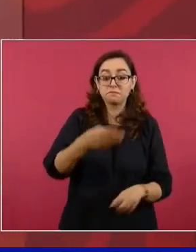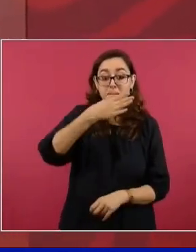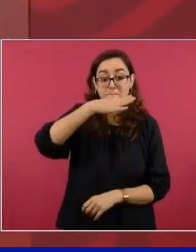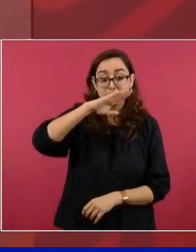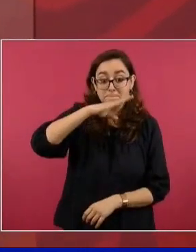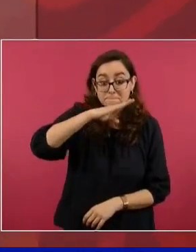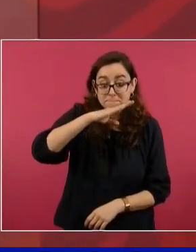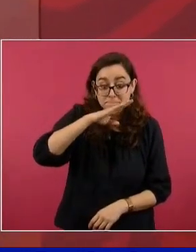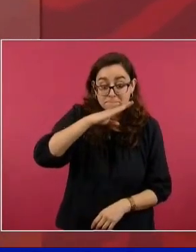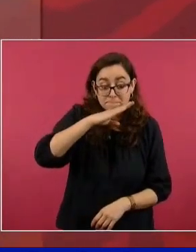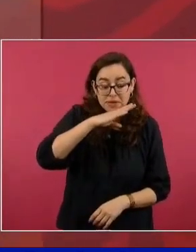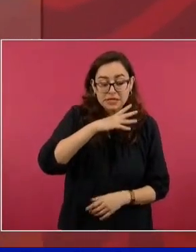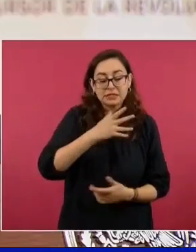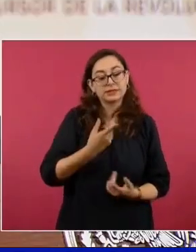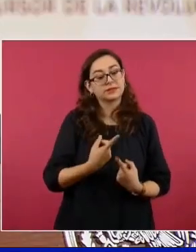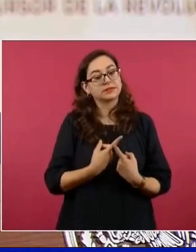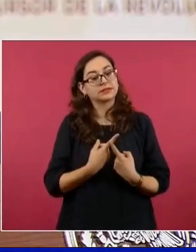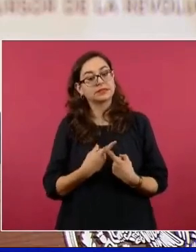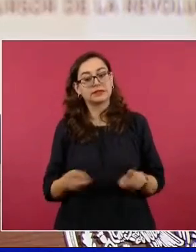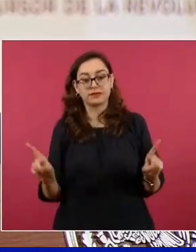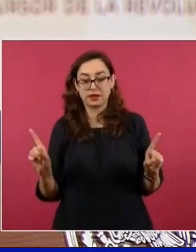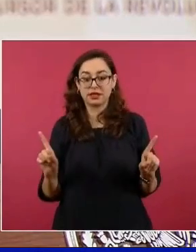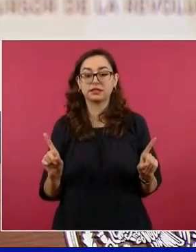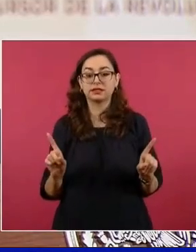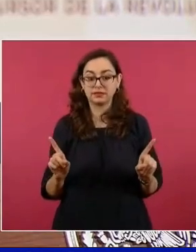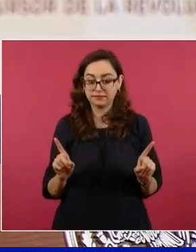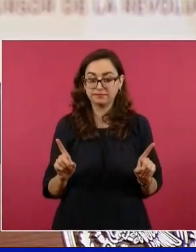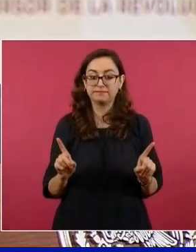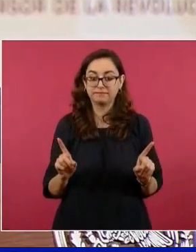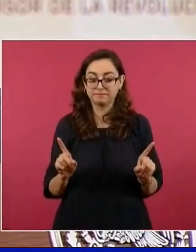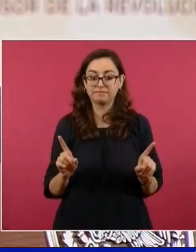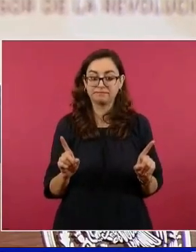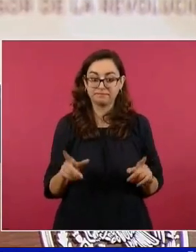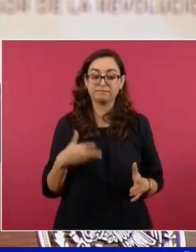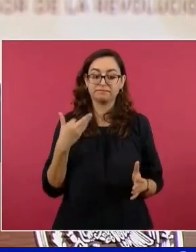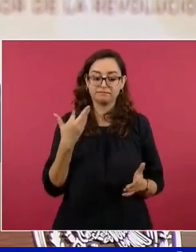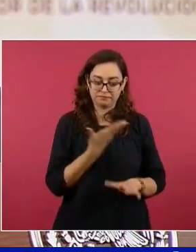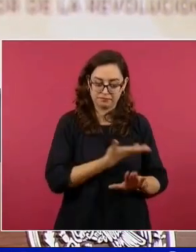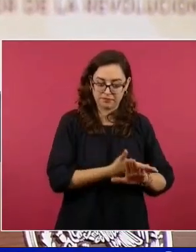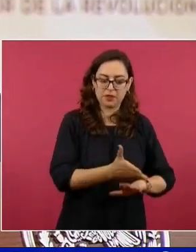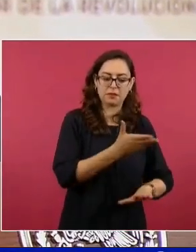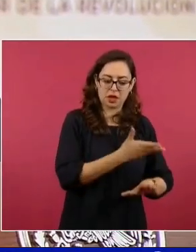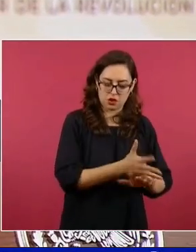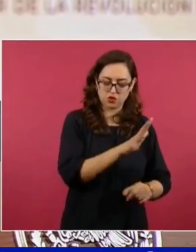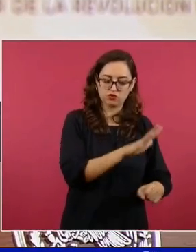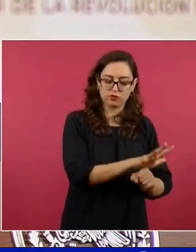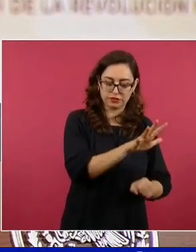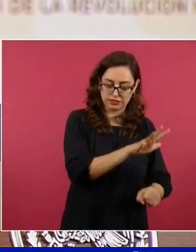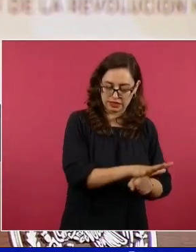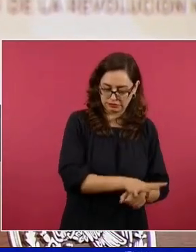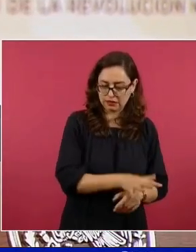autosuficiencia en maíz blanco, nos falta la autosuficiencia en maíz amarillo,